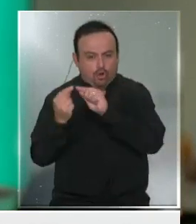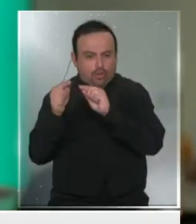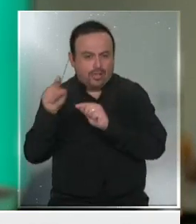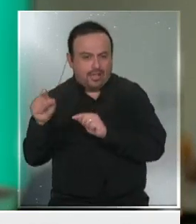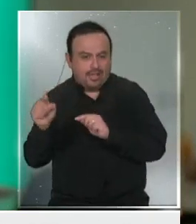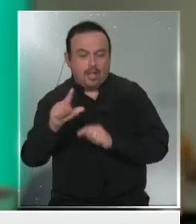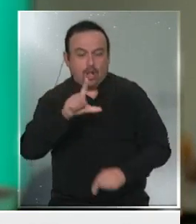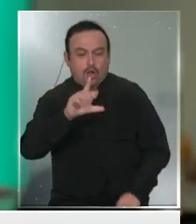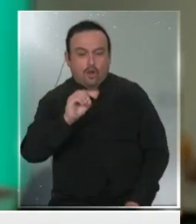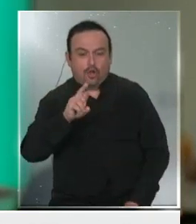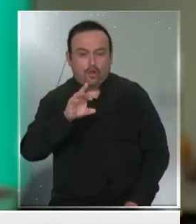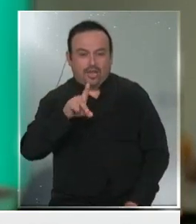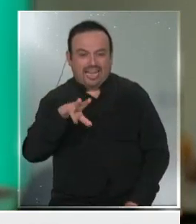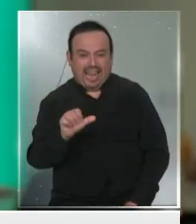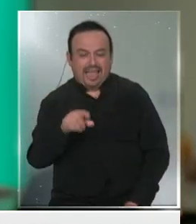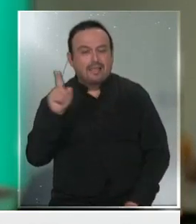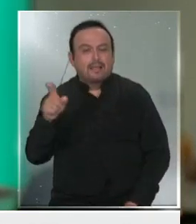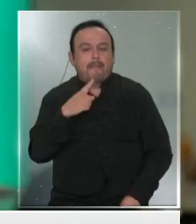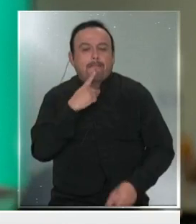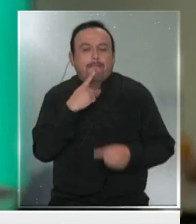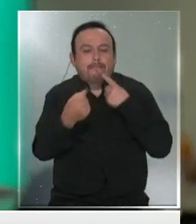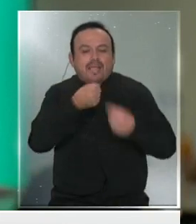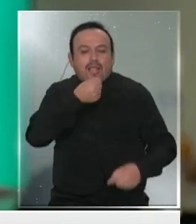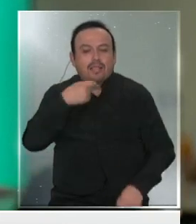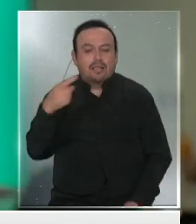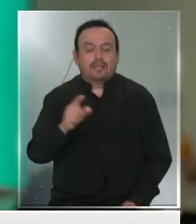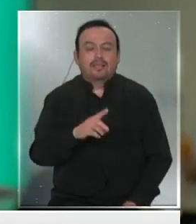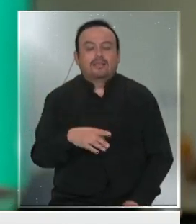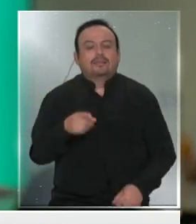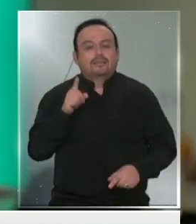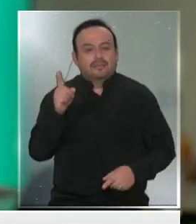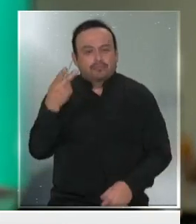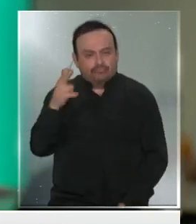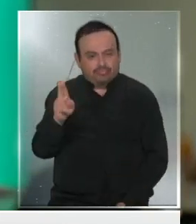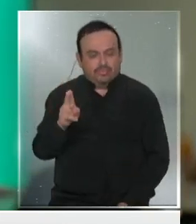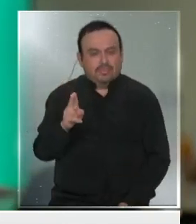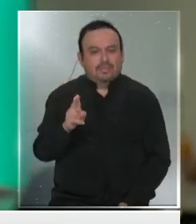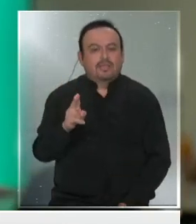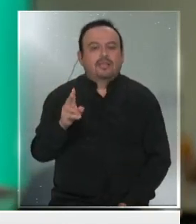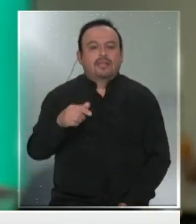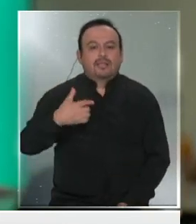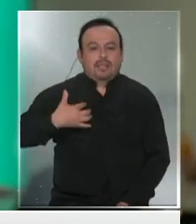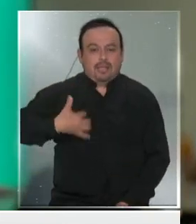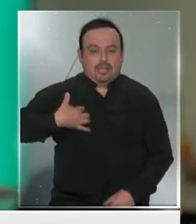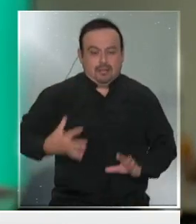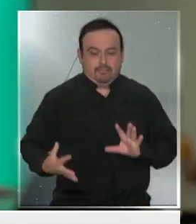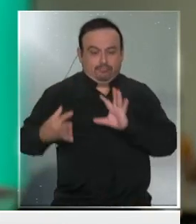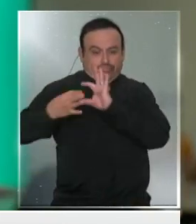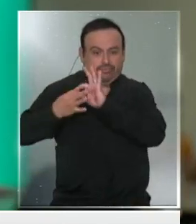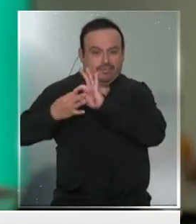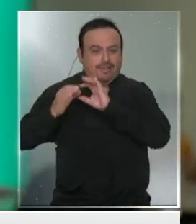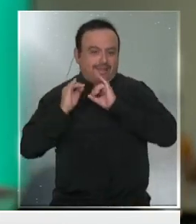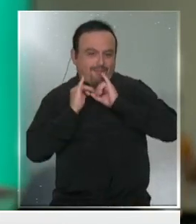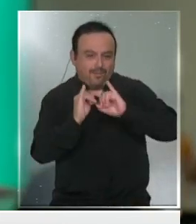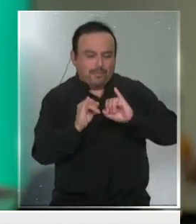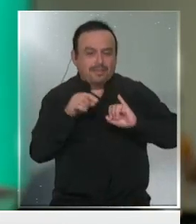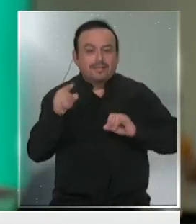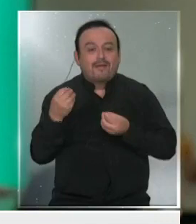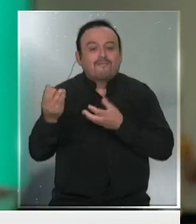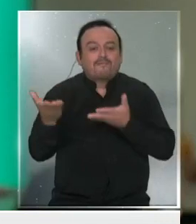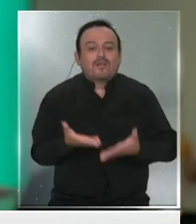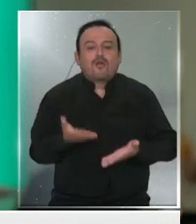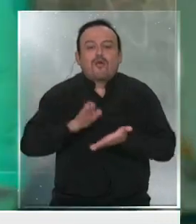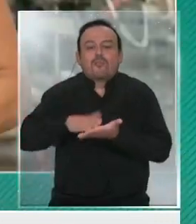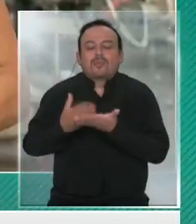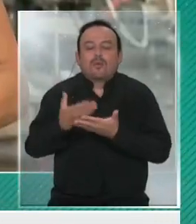con Lorena Maciel, periodista de TN, canal perteneciente a nuestra alianza informativa. Bienvenida, ¿cómo